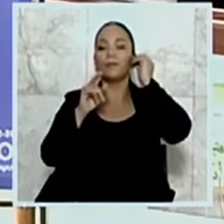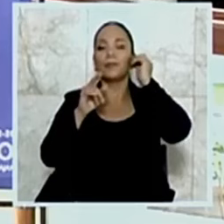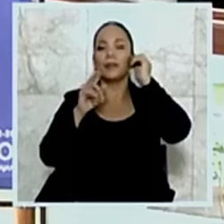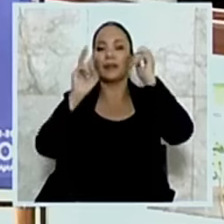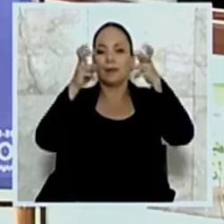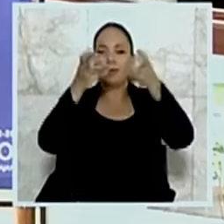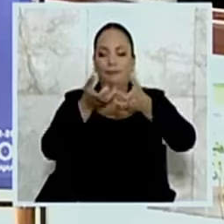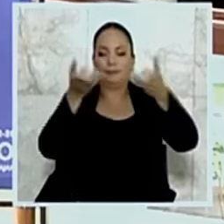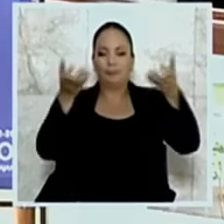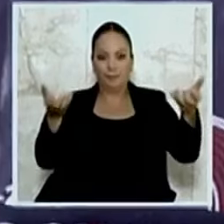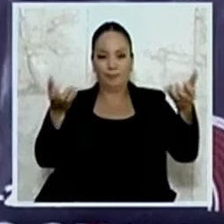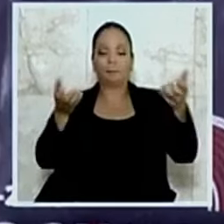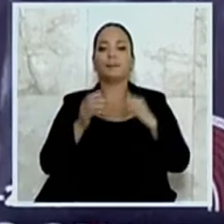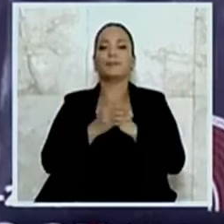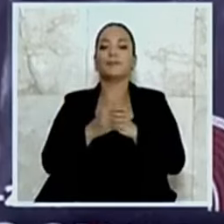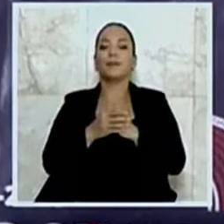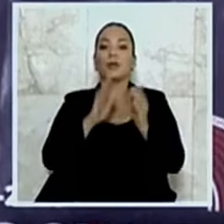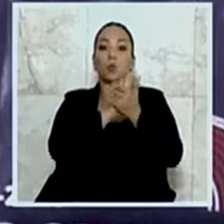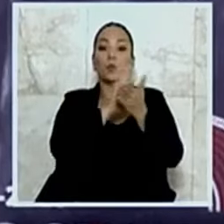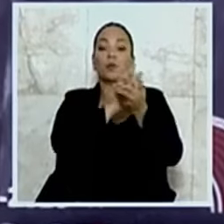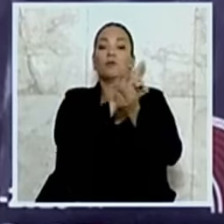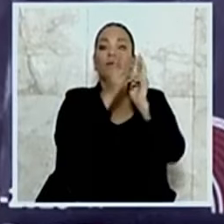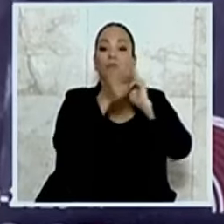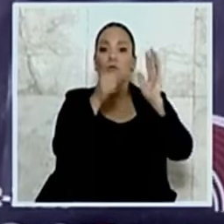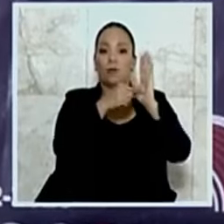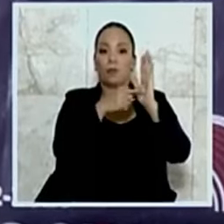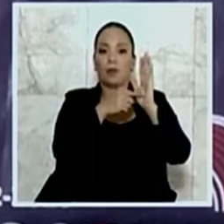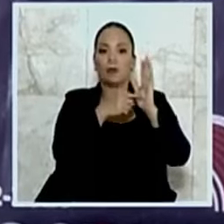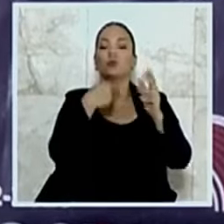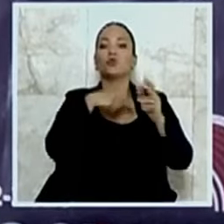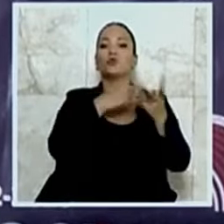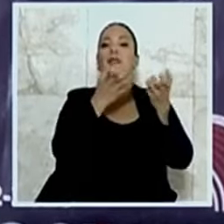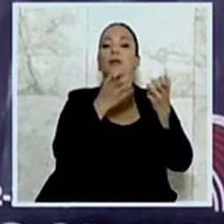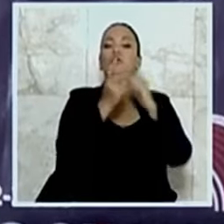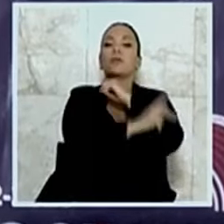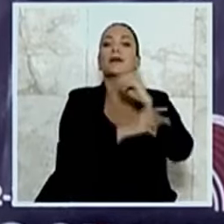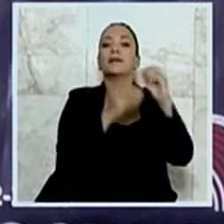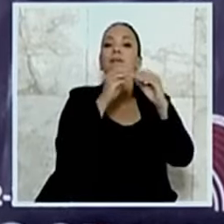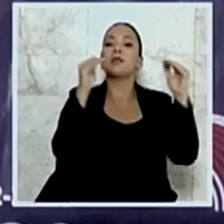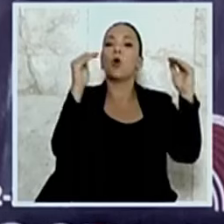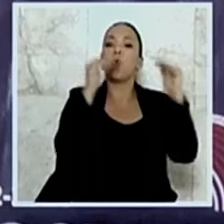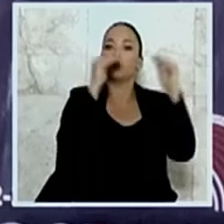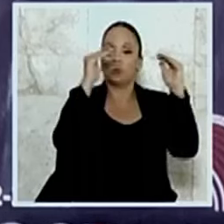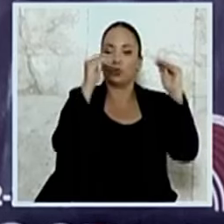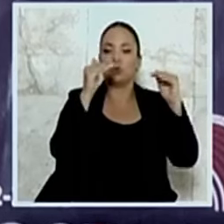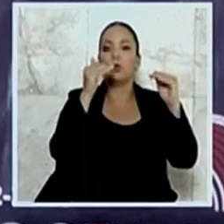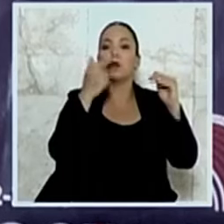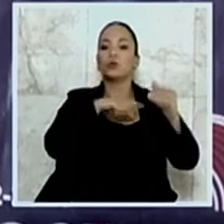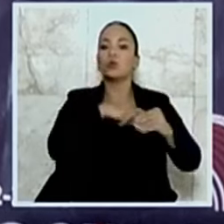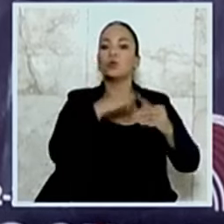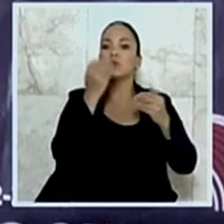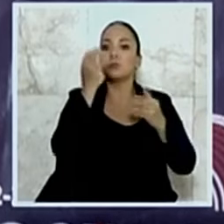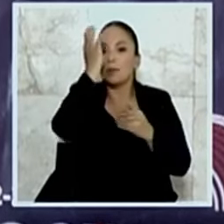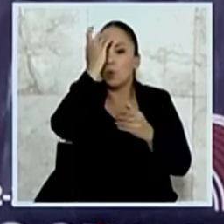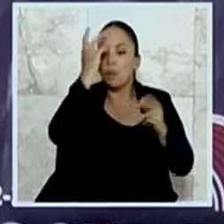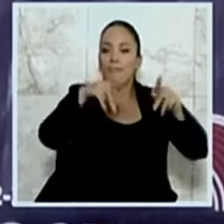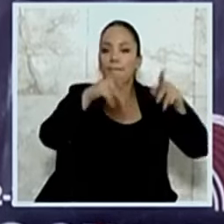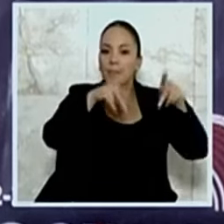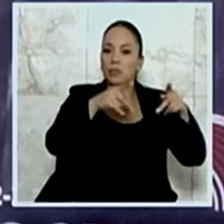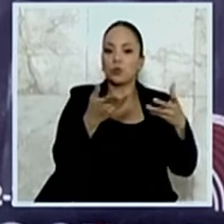Nogui, piense usted, porque yo soy apasionado. A ver, yo creo que aquí hay que separar un tema que es lo de la